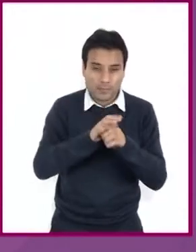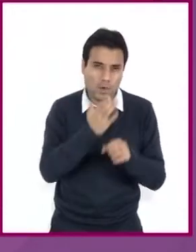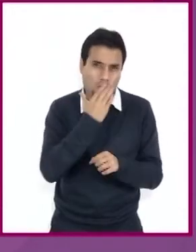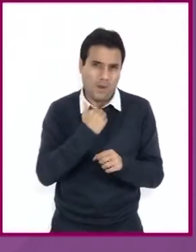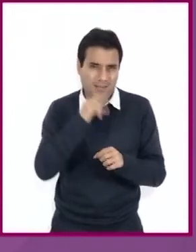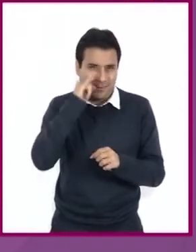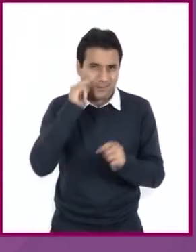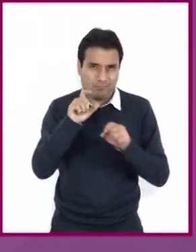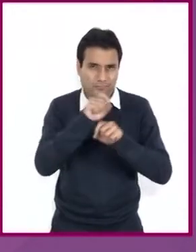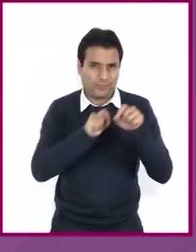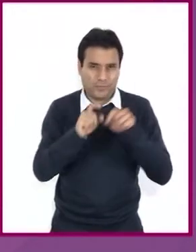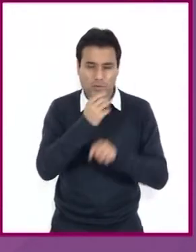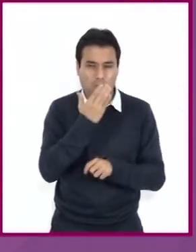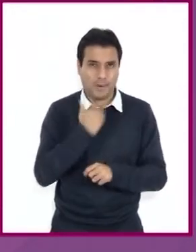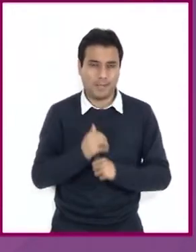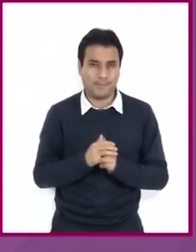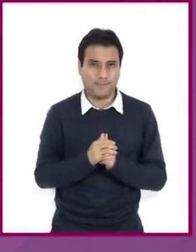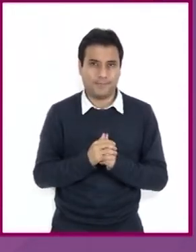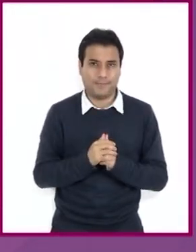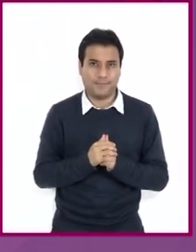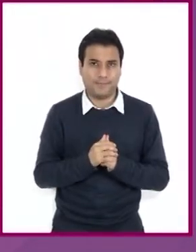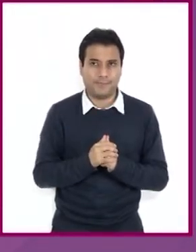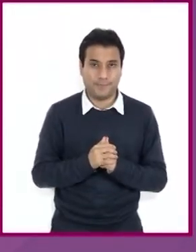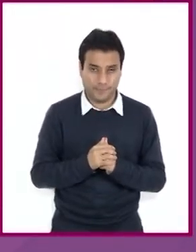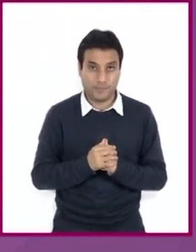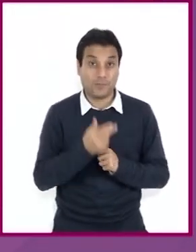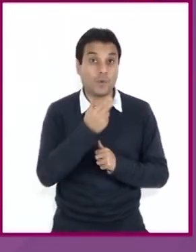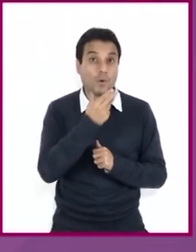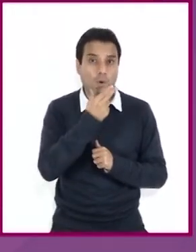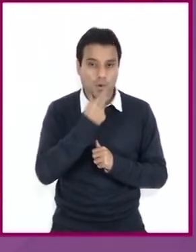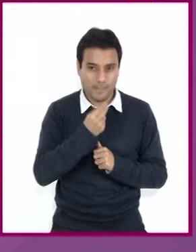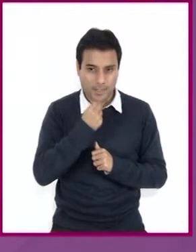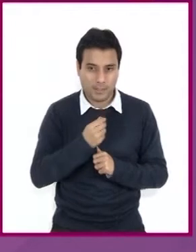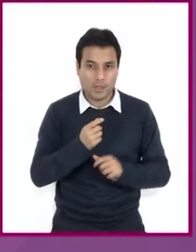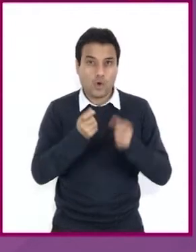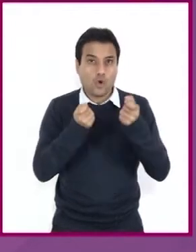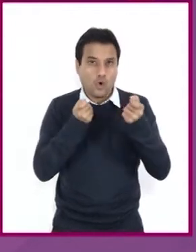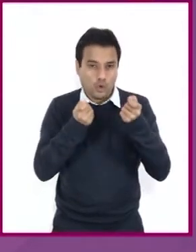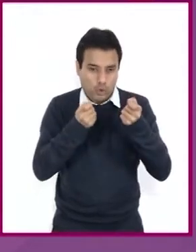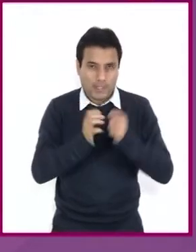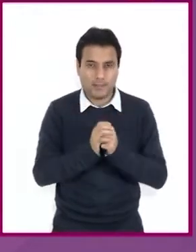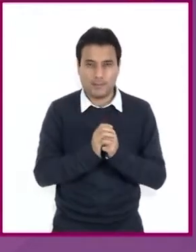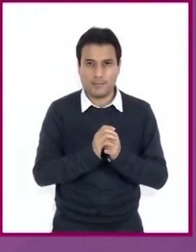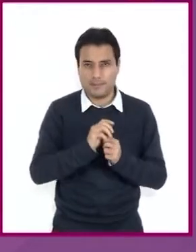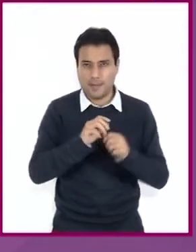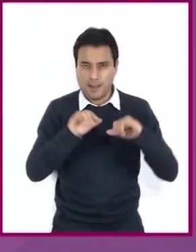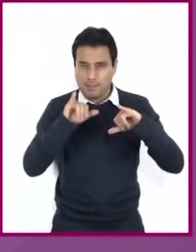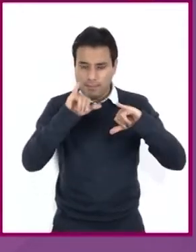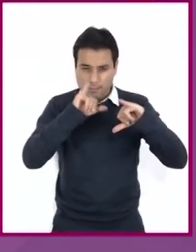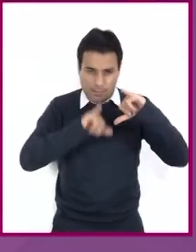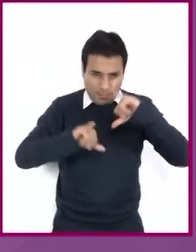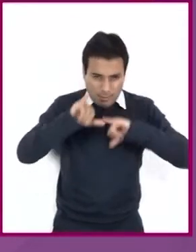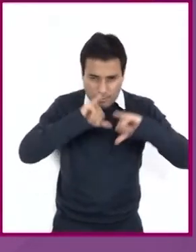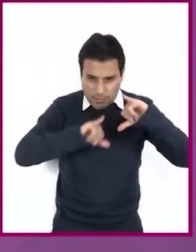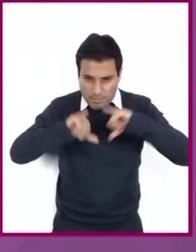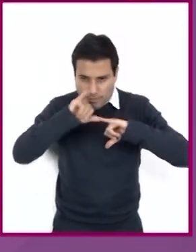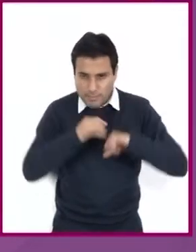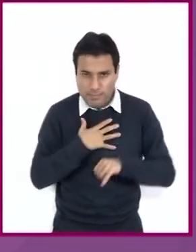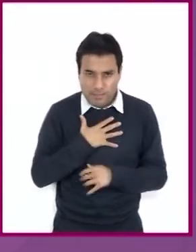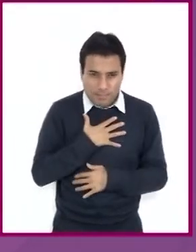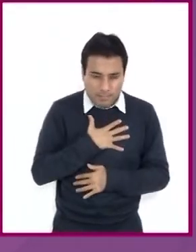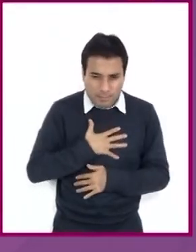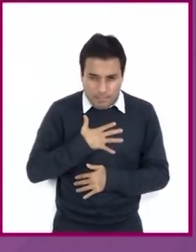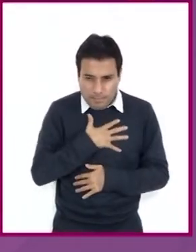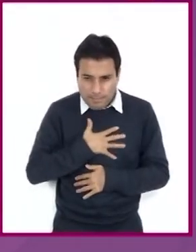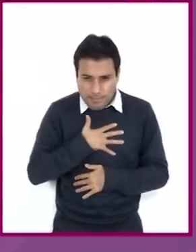de cisne. Al usar controles y al duplicar su experimento, usó más de uno de cada